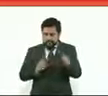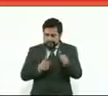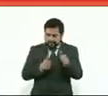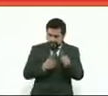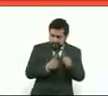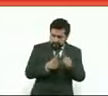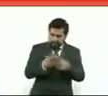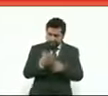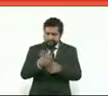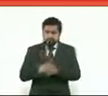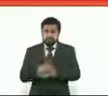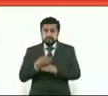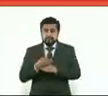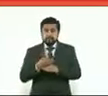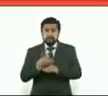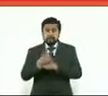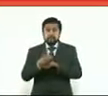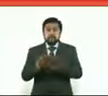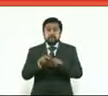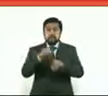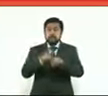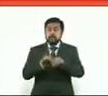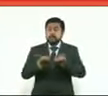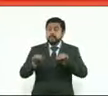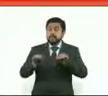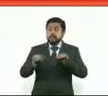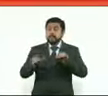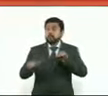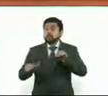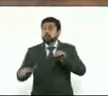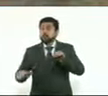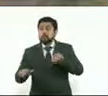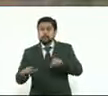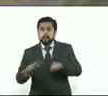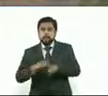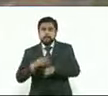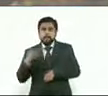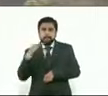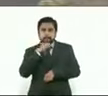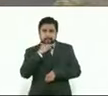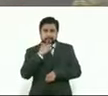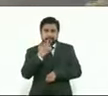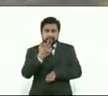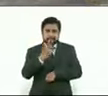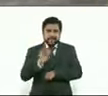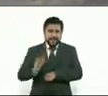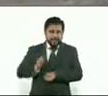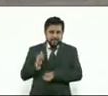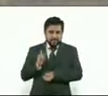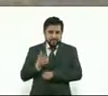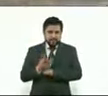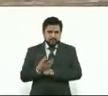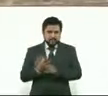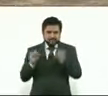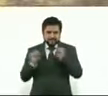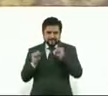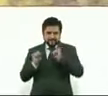digamos, Eloy Sánchez pues está intentando recuperar y pues